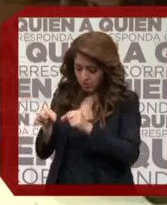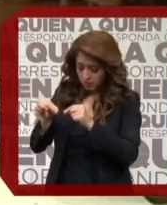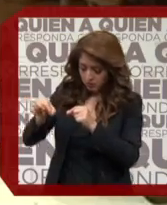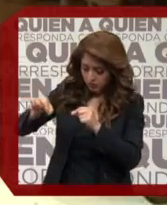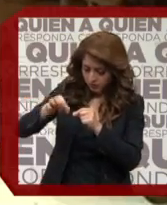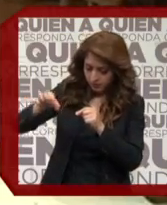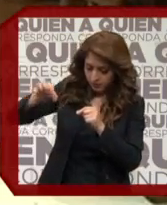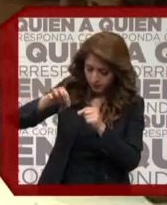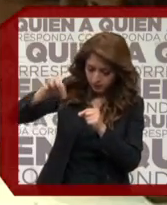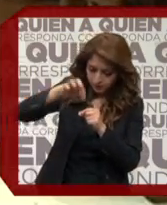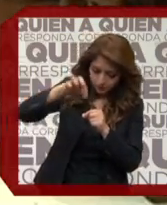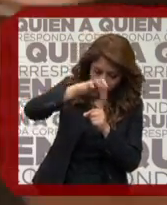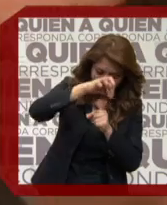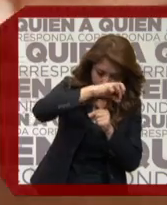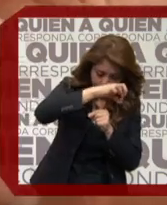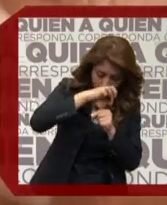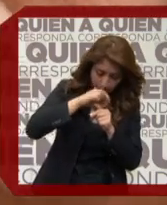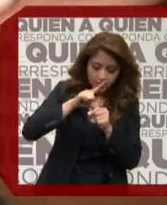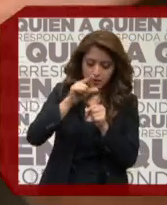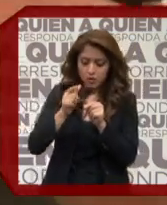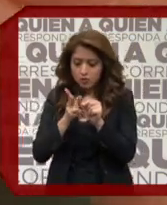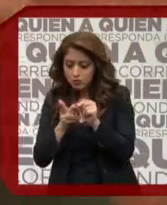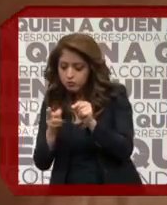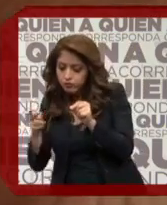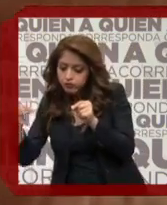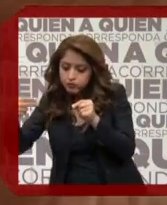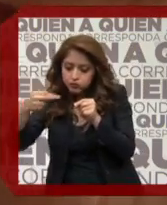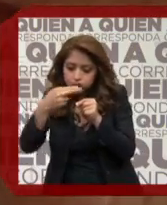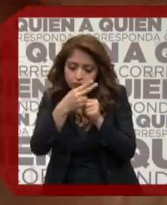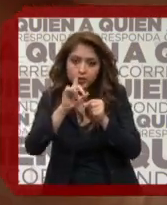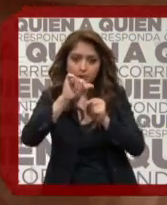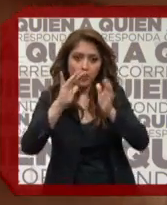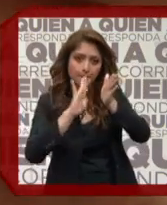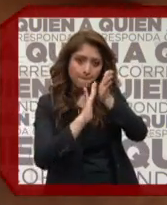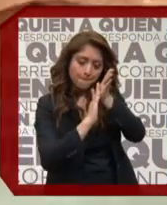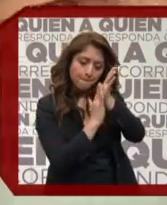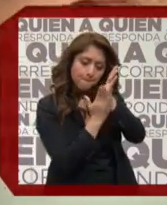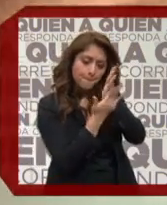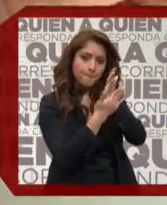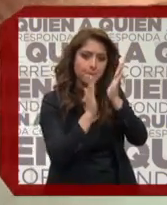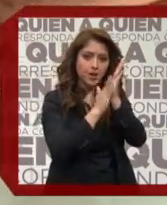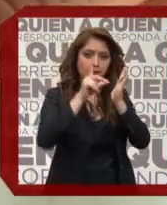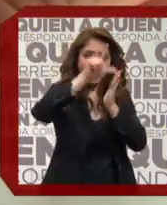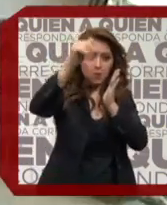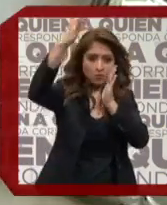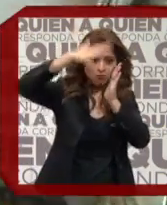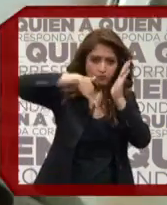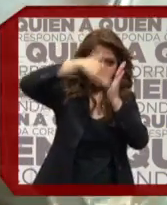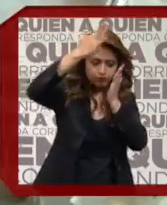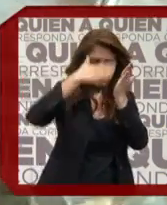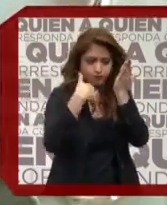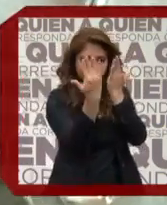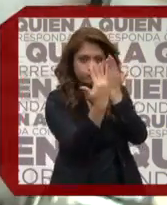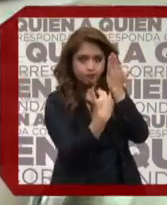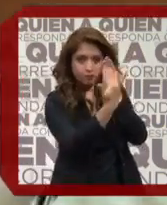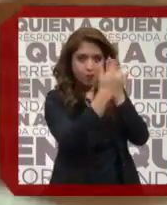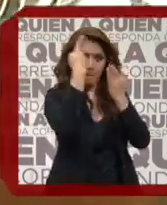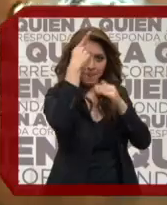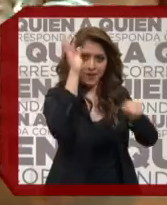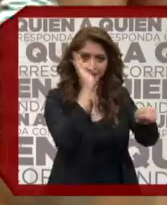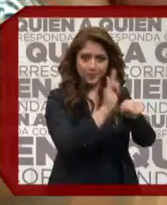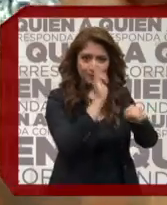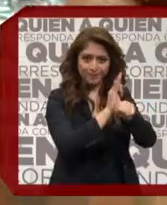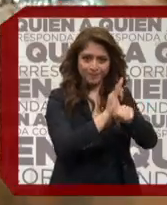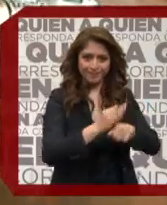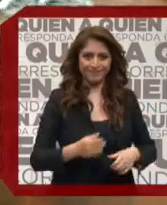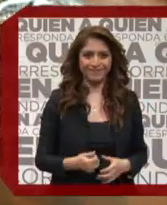se recorta, se adhiere al bule, se da la pátina y ya se le da una capa protectora al final.